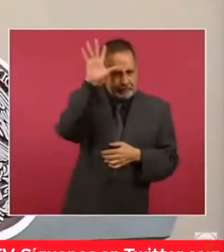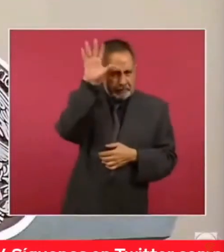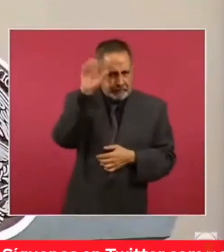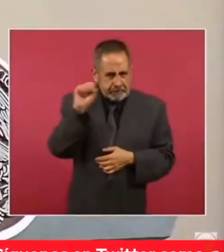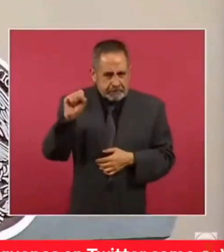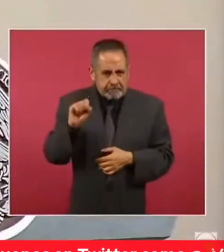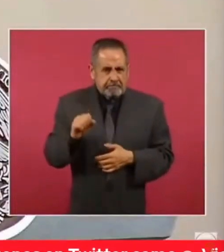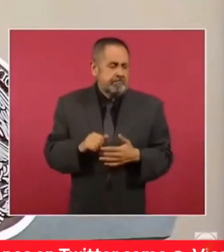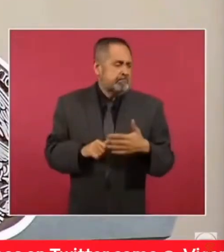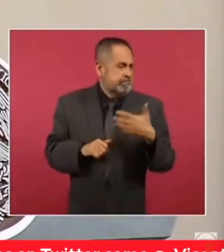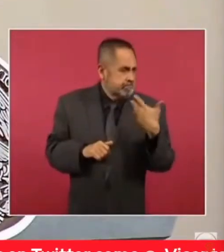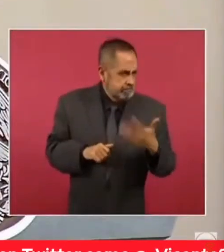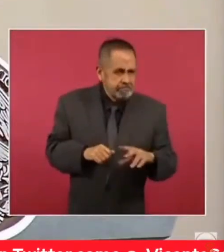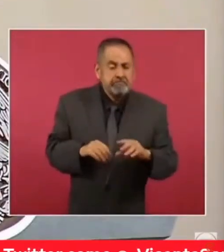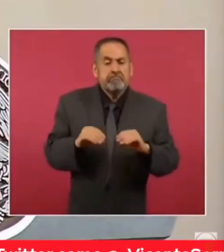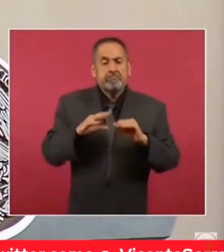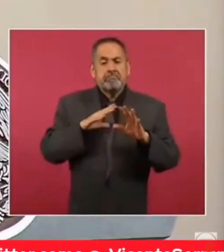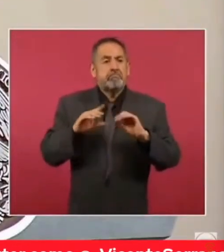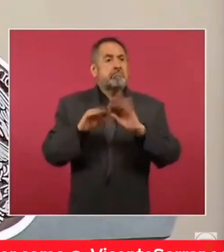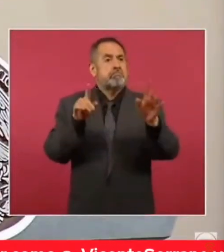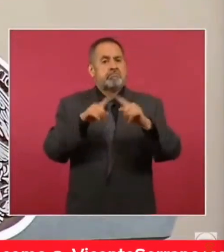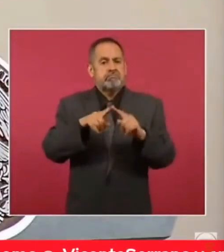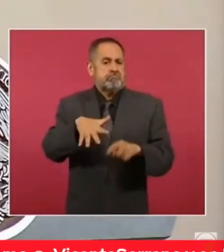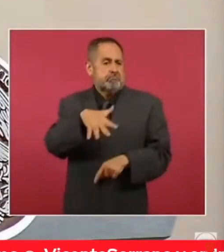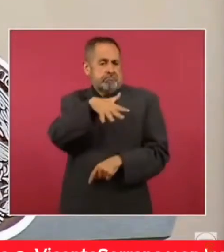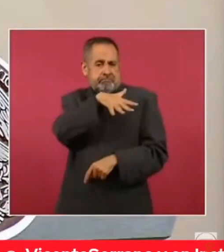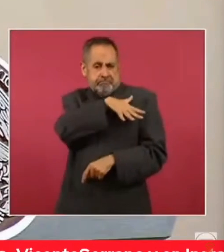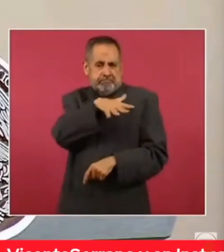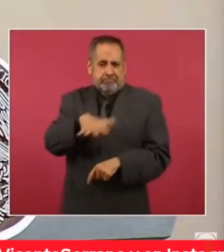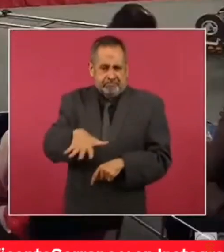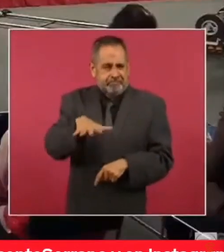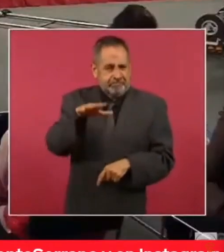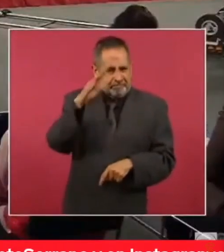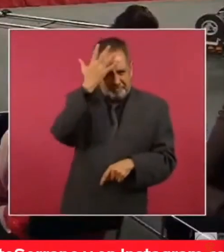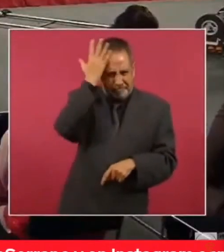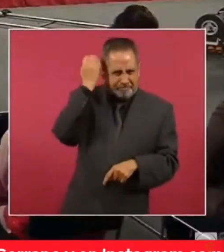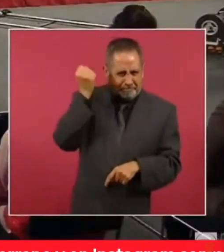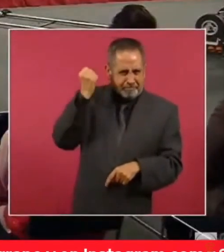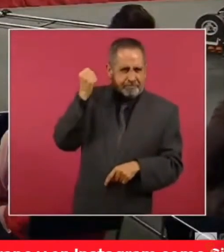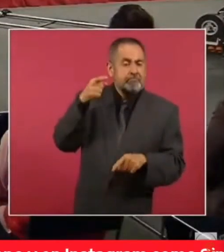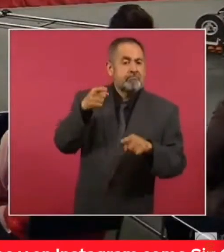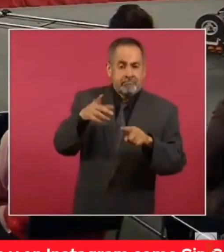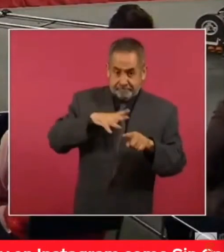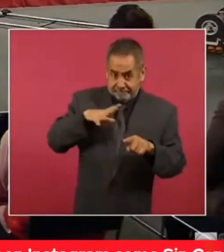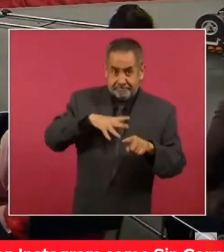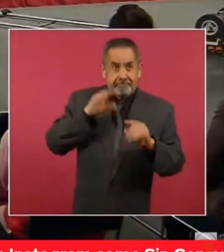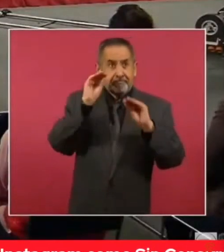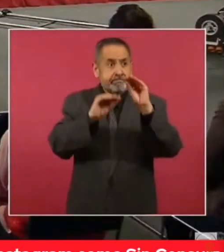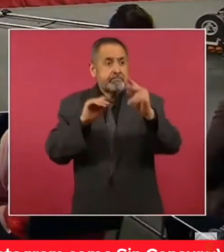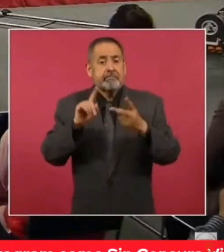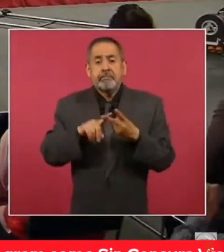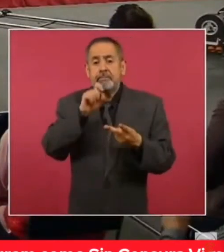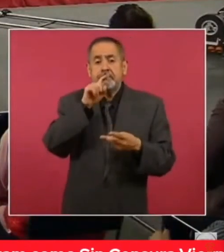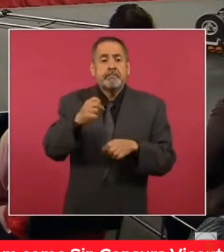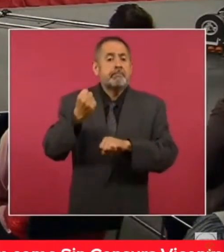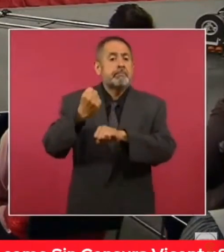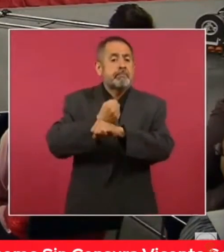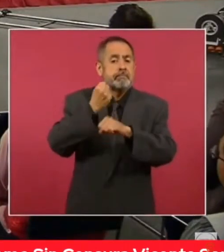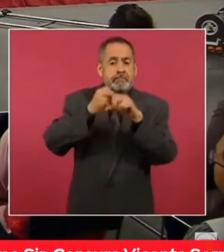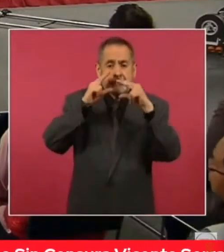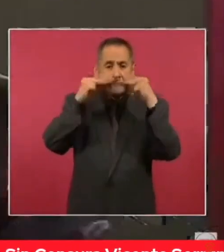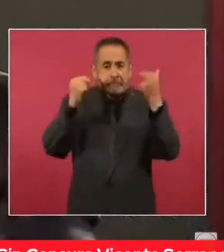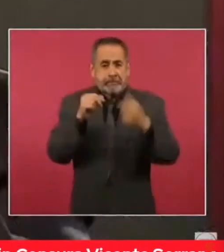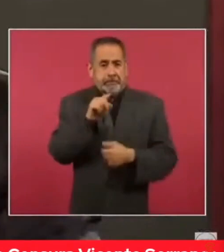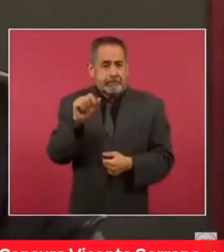supuesto, referencias muy claras al generalísimo José María Morelos y a Emiliano Zapata y el